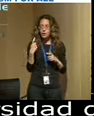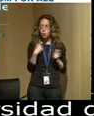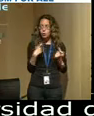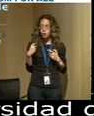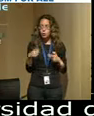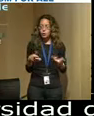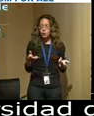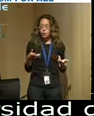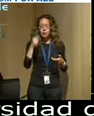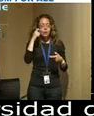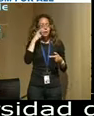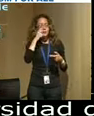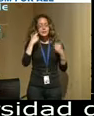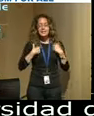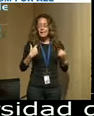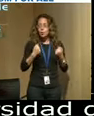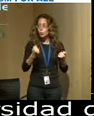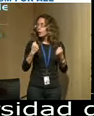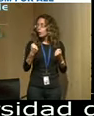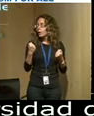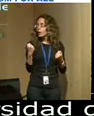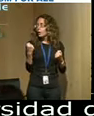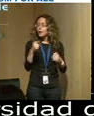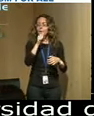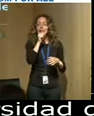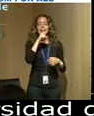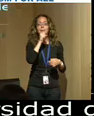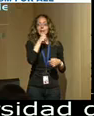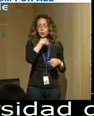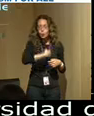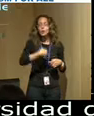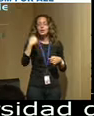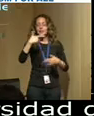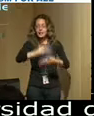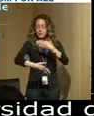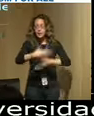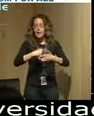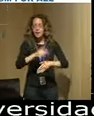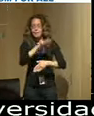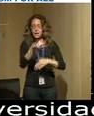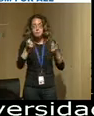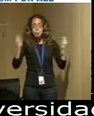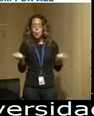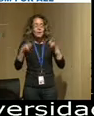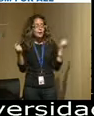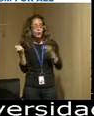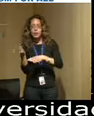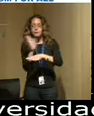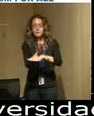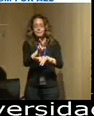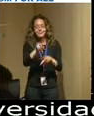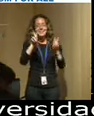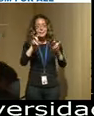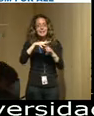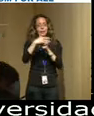salud, envejecimiento, discapacidad y autor de numerosas publicaciones con carácter nacional e internacional sobre la situación